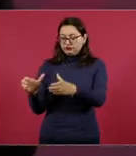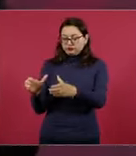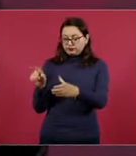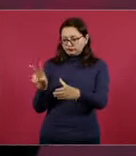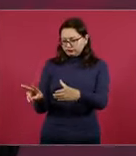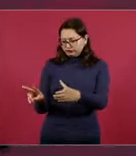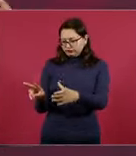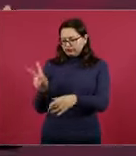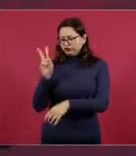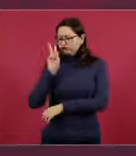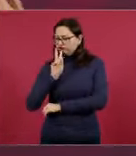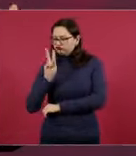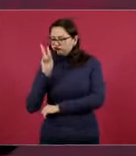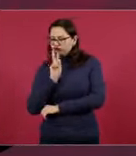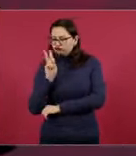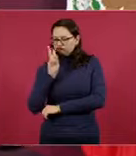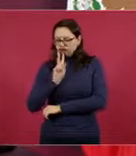laboratorio